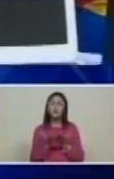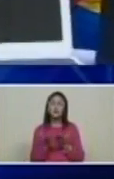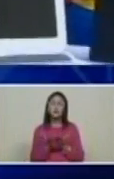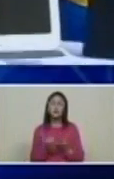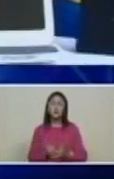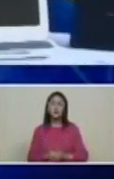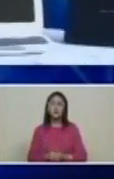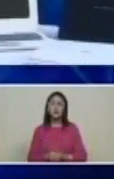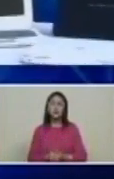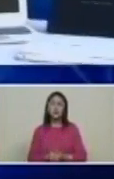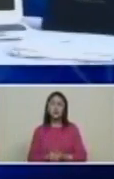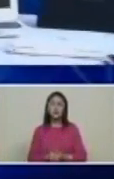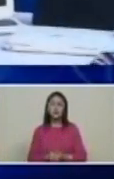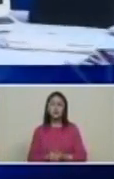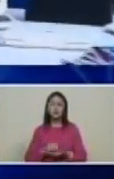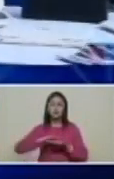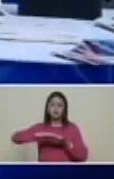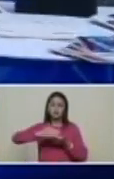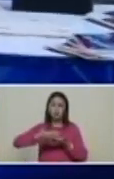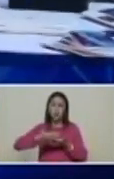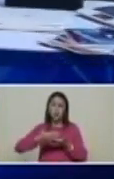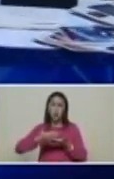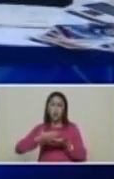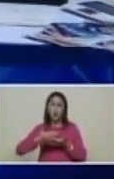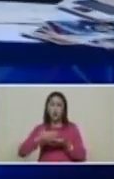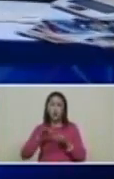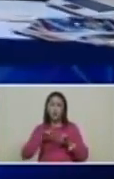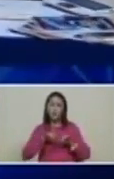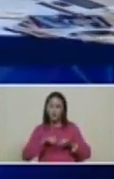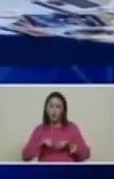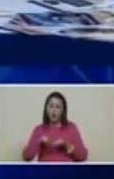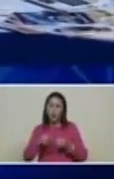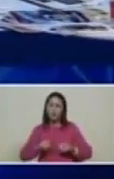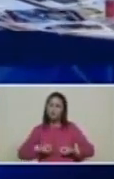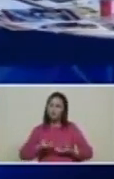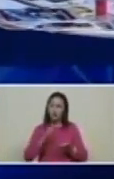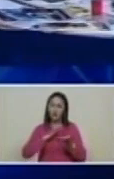su tableta, su computadora, su canaima.